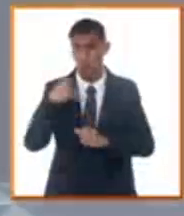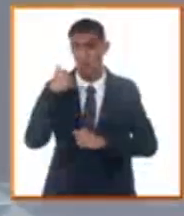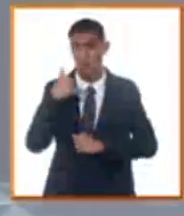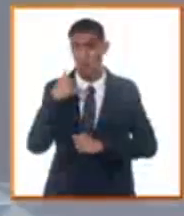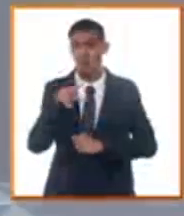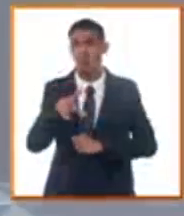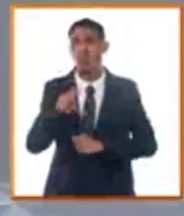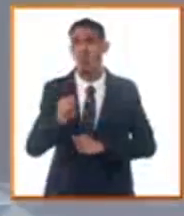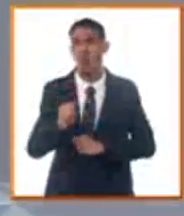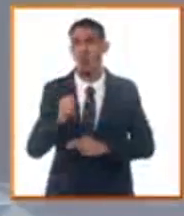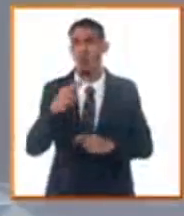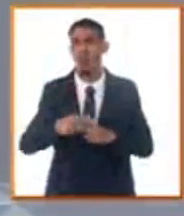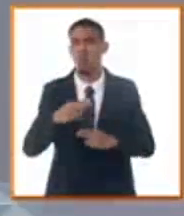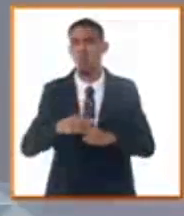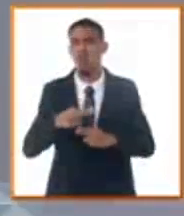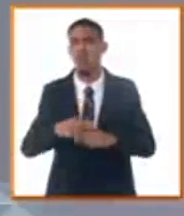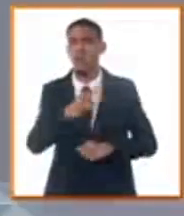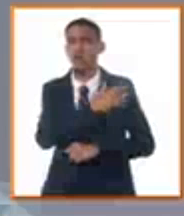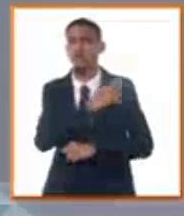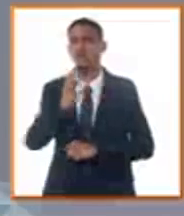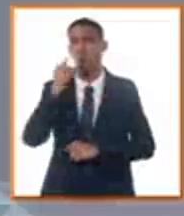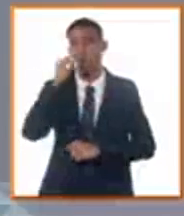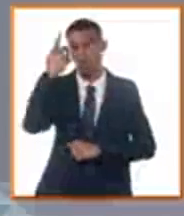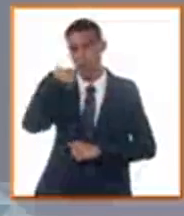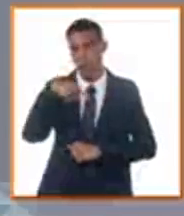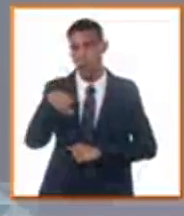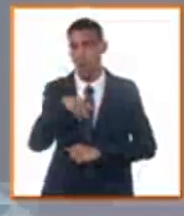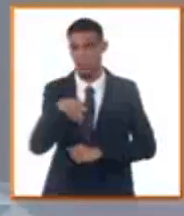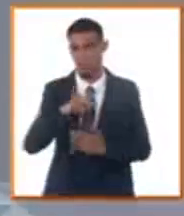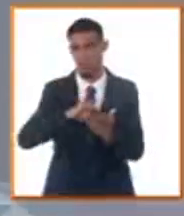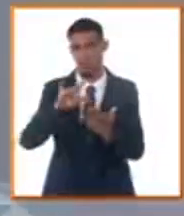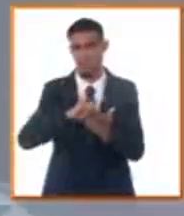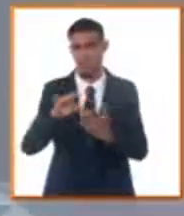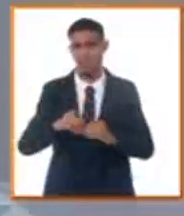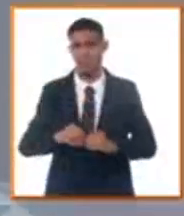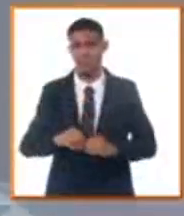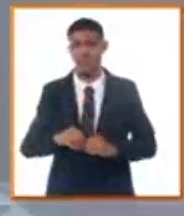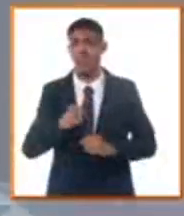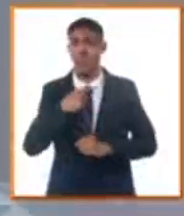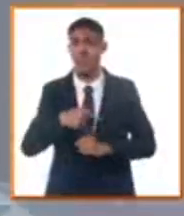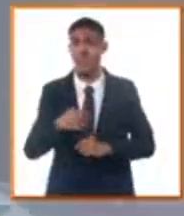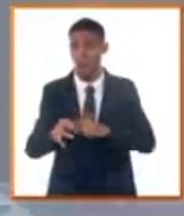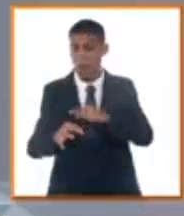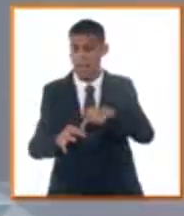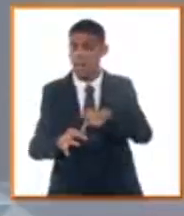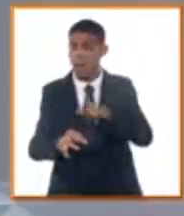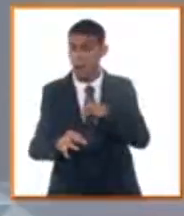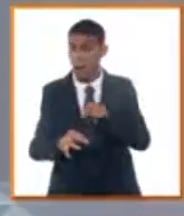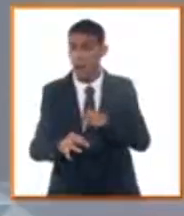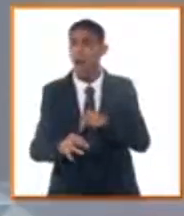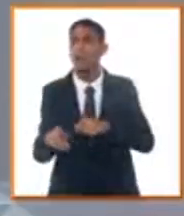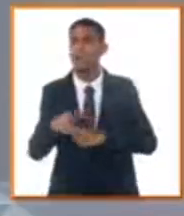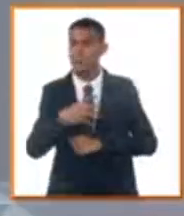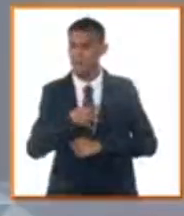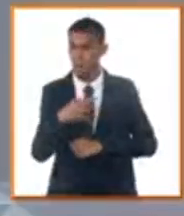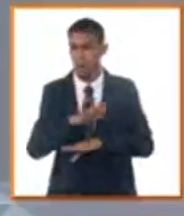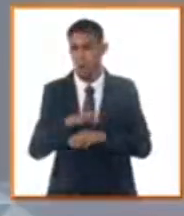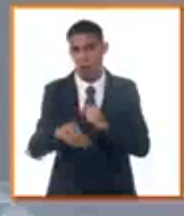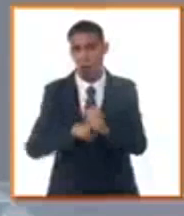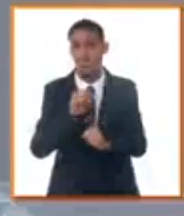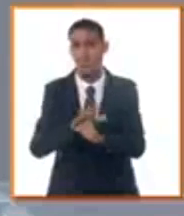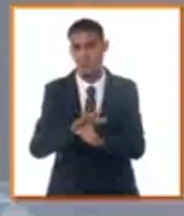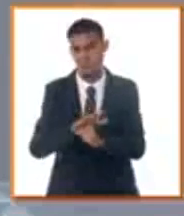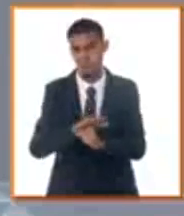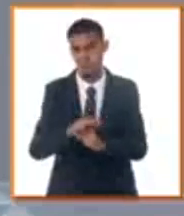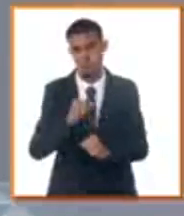fundamentalmente podemos decir La Habana y la Isla de la Juventud, que tienen el 100% de los establecimientos con el pago por medios